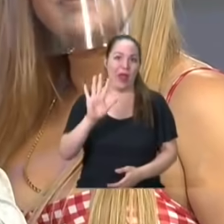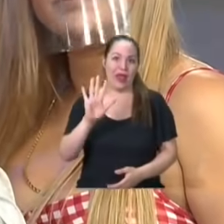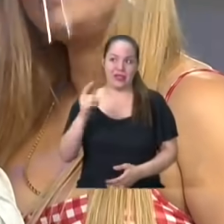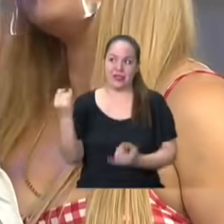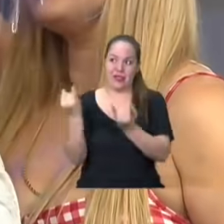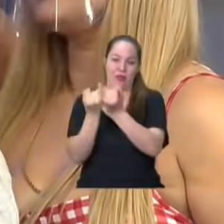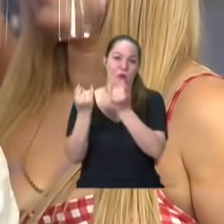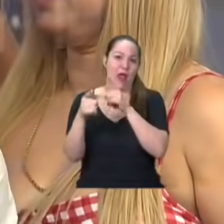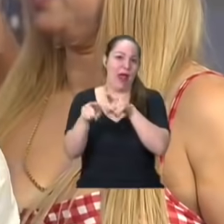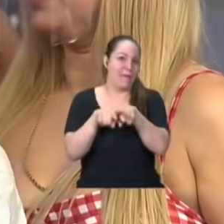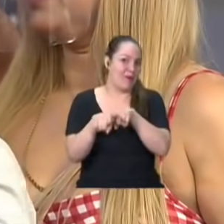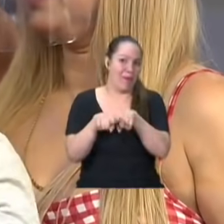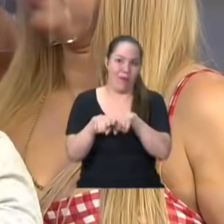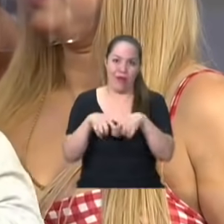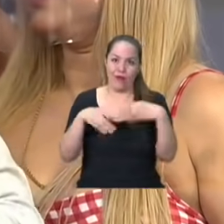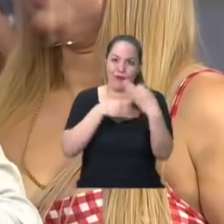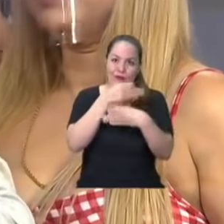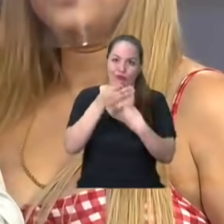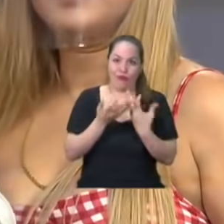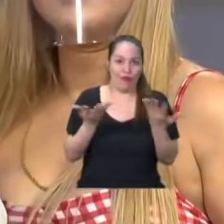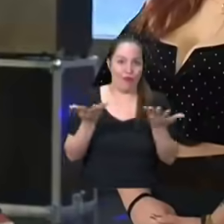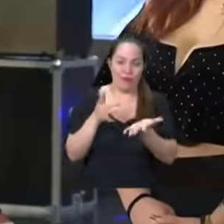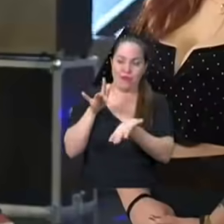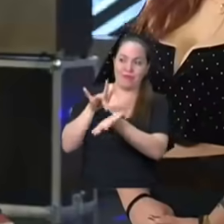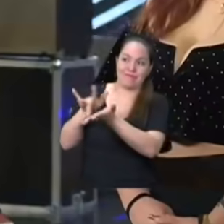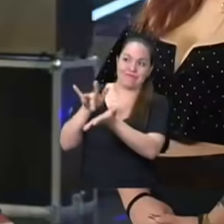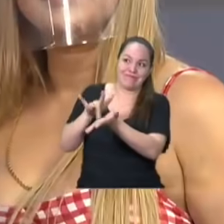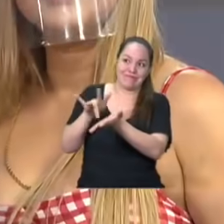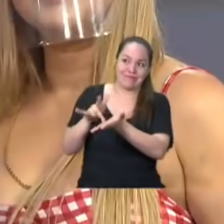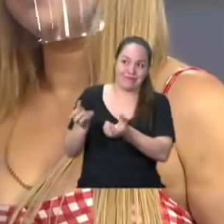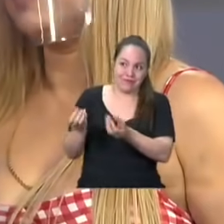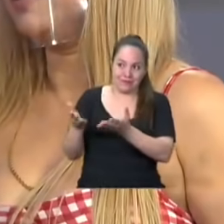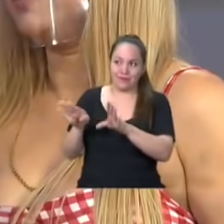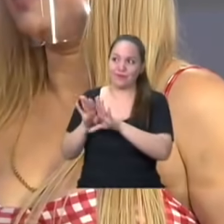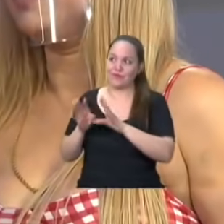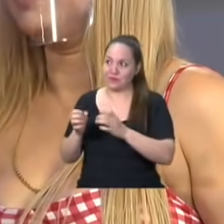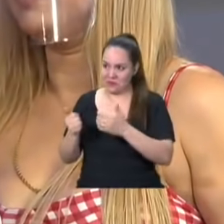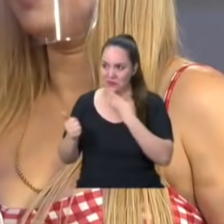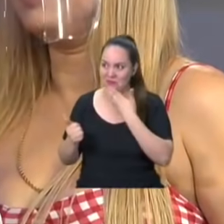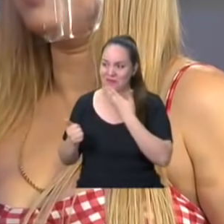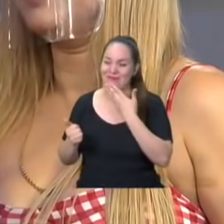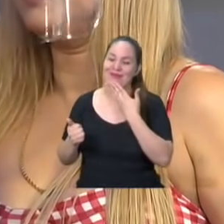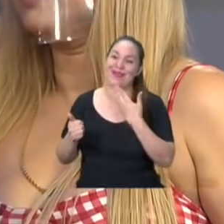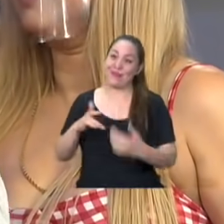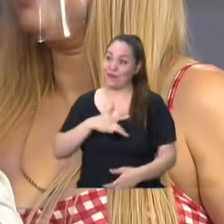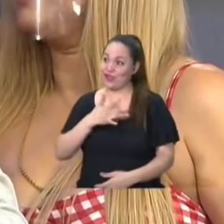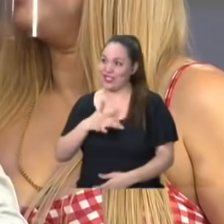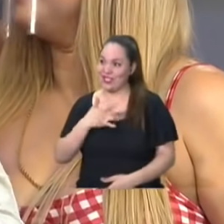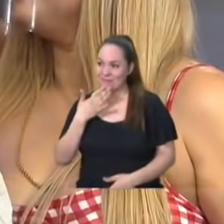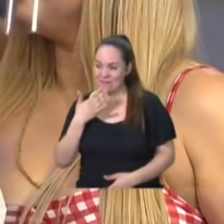apoye. Muchas gracias. Estamos contigo. Así es, muchas gracias.